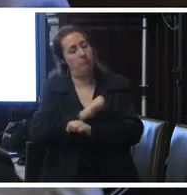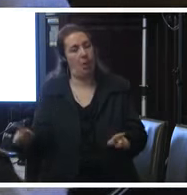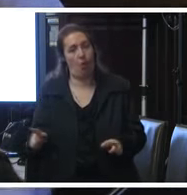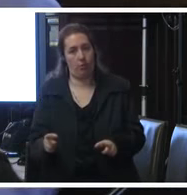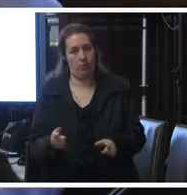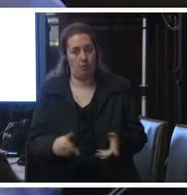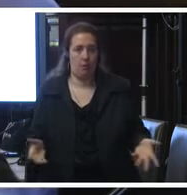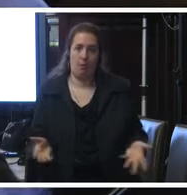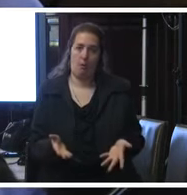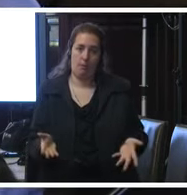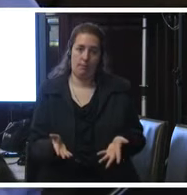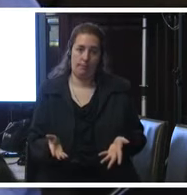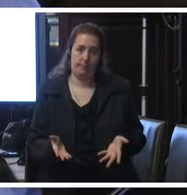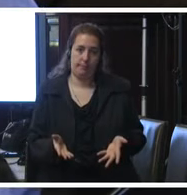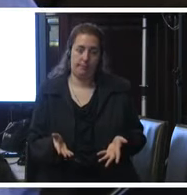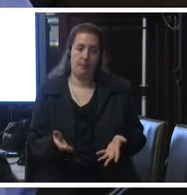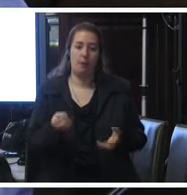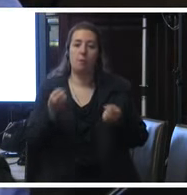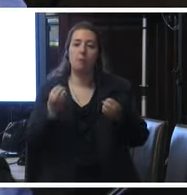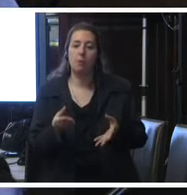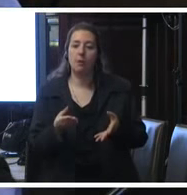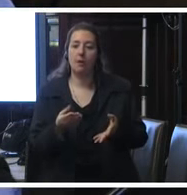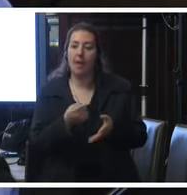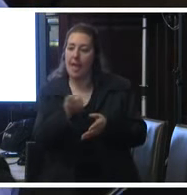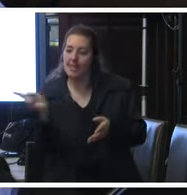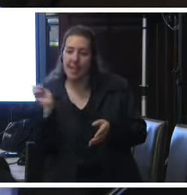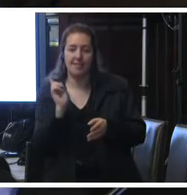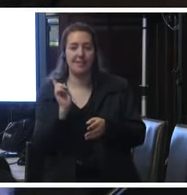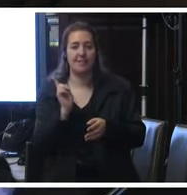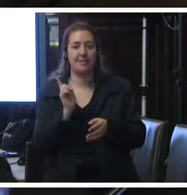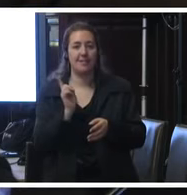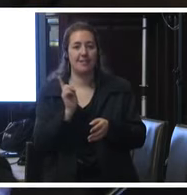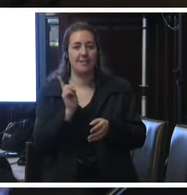se está padeciendo ahora, porque no va a haber